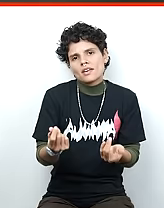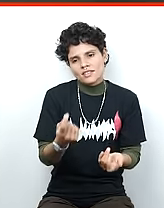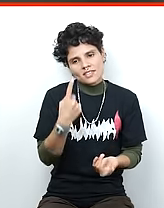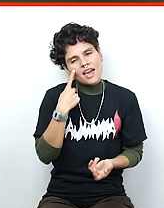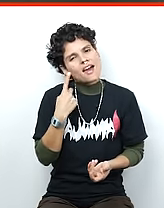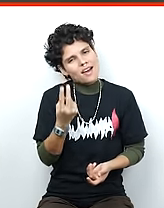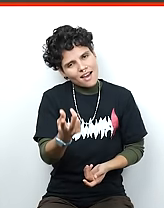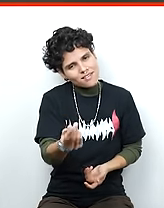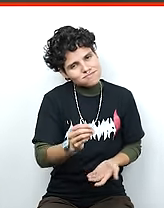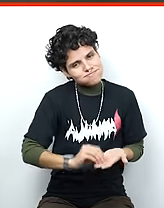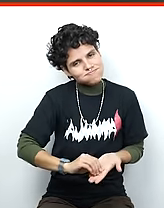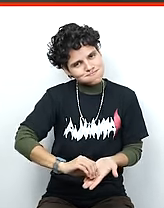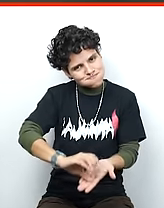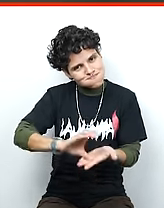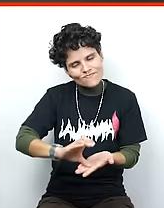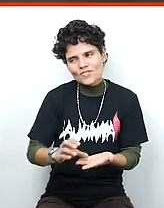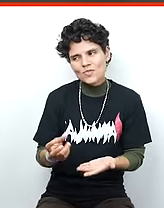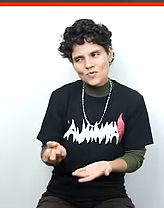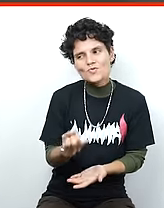menos?